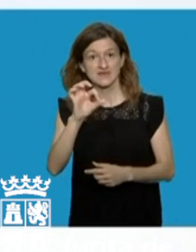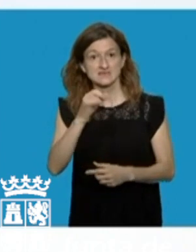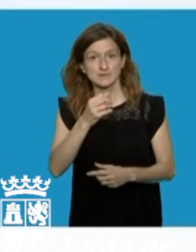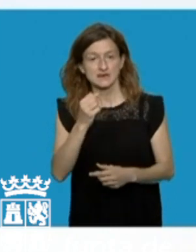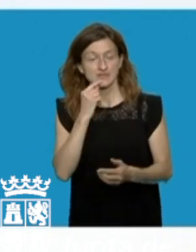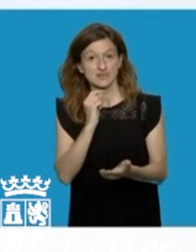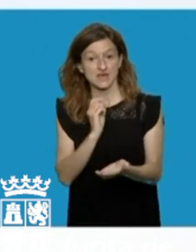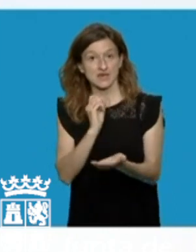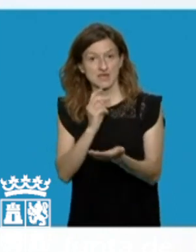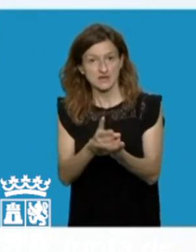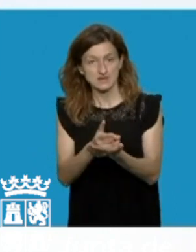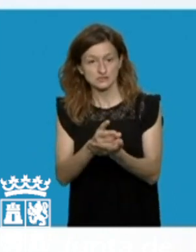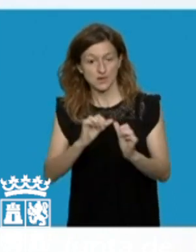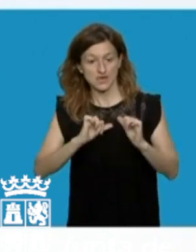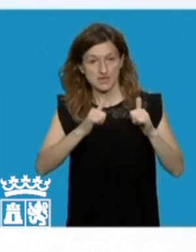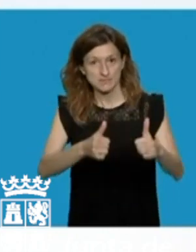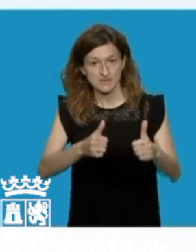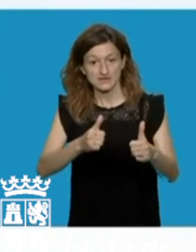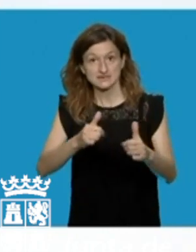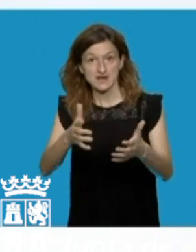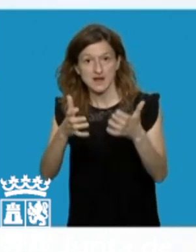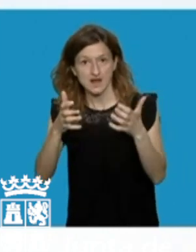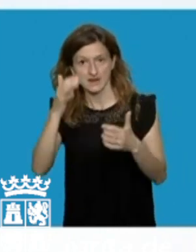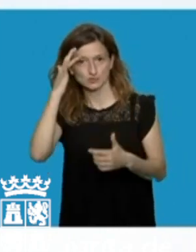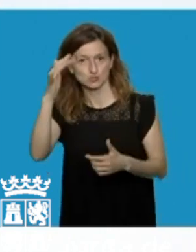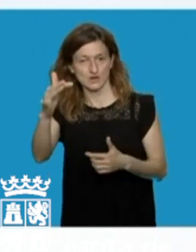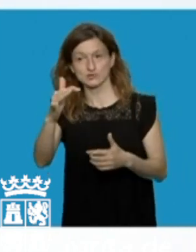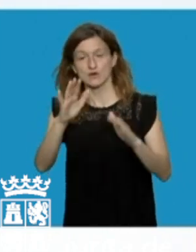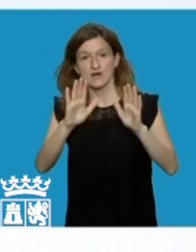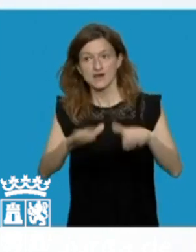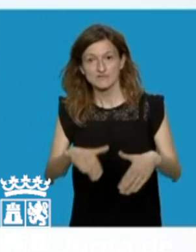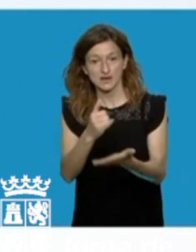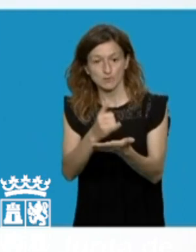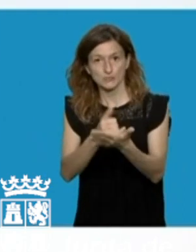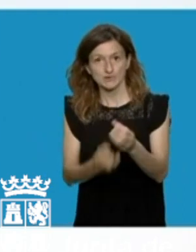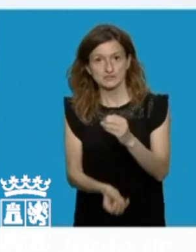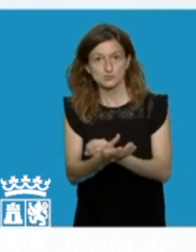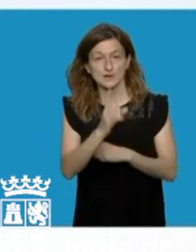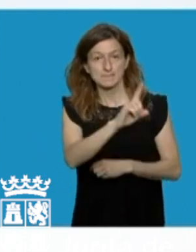para los que parten y un sueño para los que se quedan. Desde que la mítica prueba se creara en